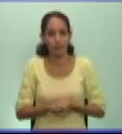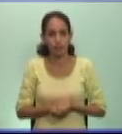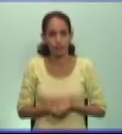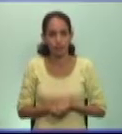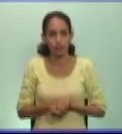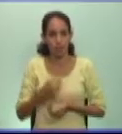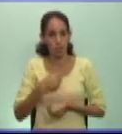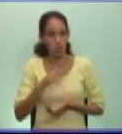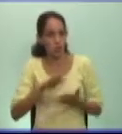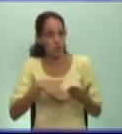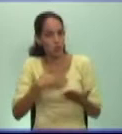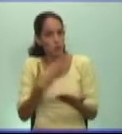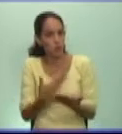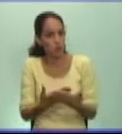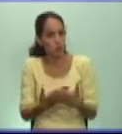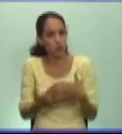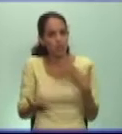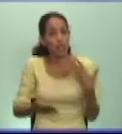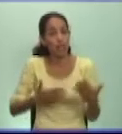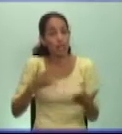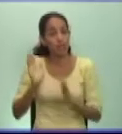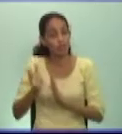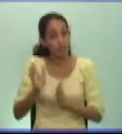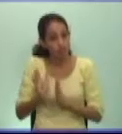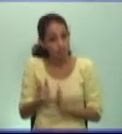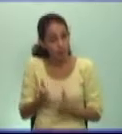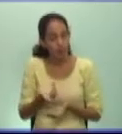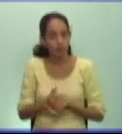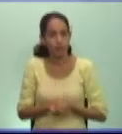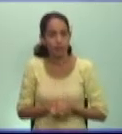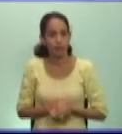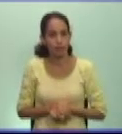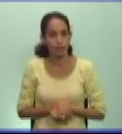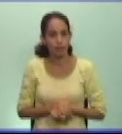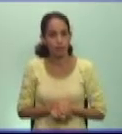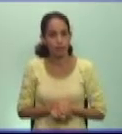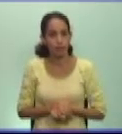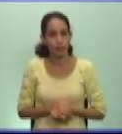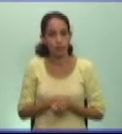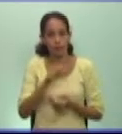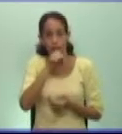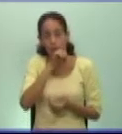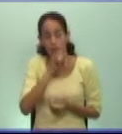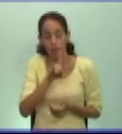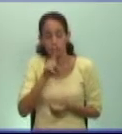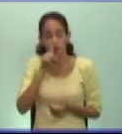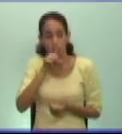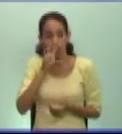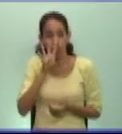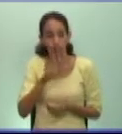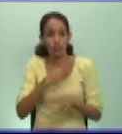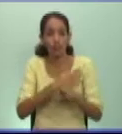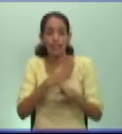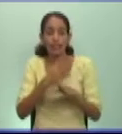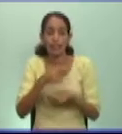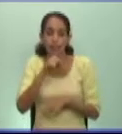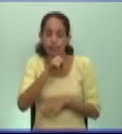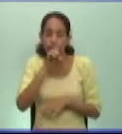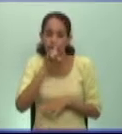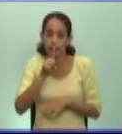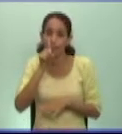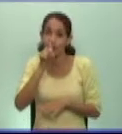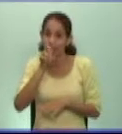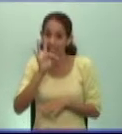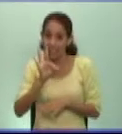propuse actividades independientes para que ustedes profundizaran. De 1914 al 18 se desarrolla la Primera Guerra Mundial. Ya